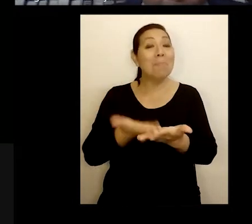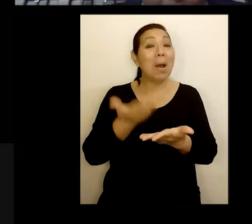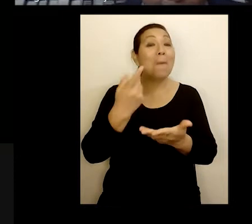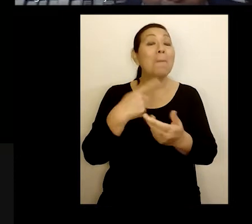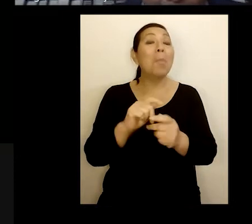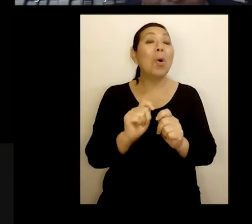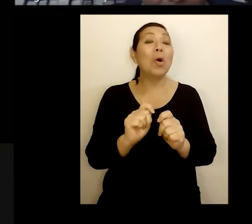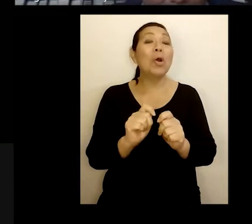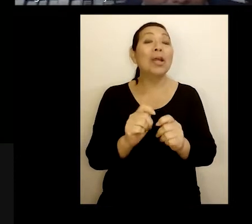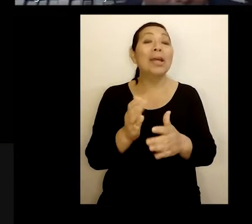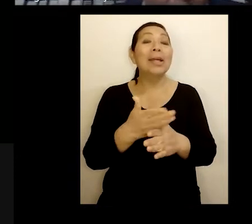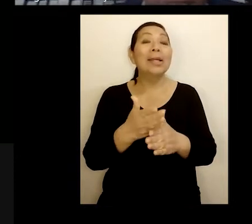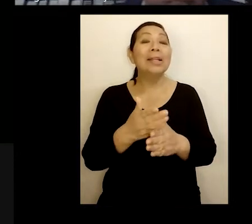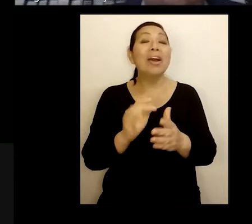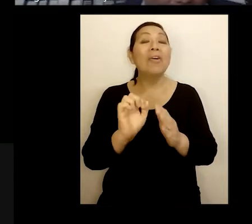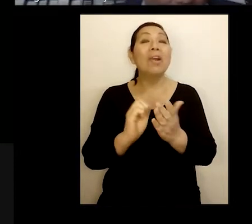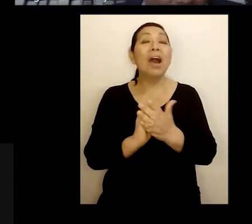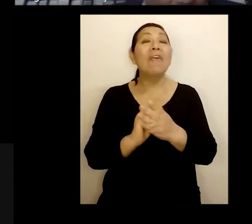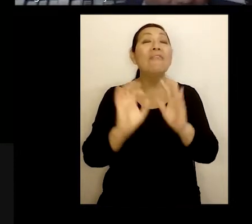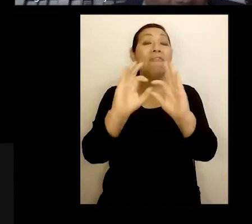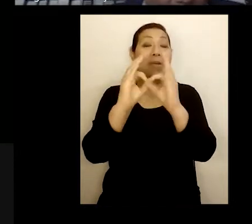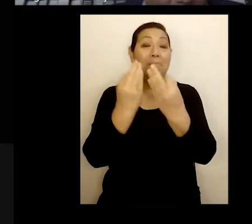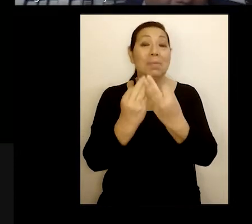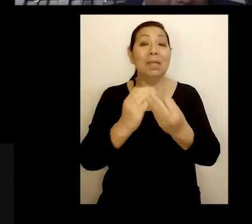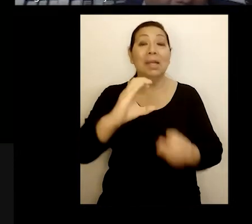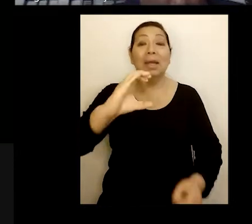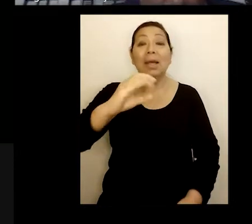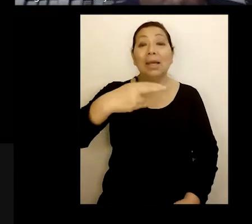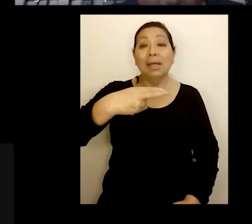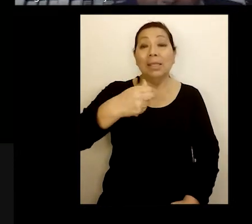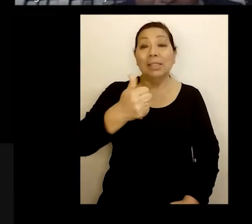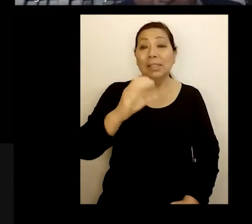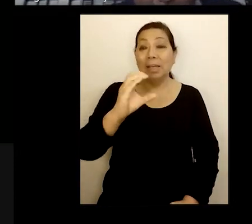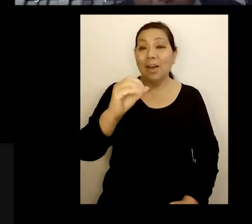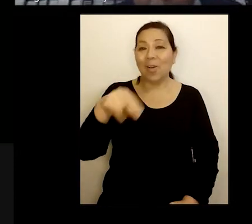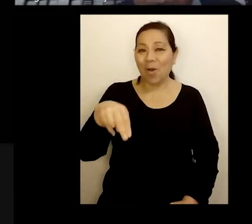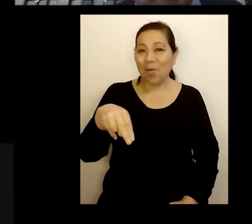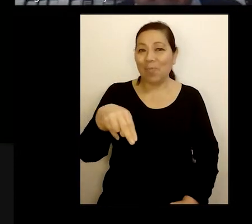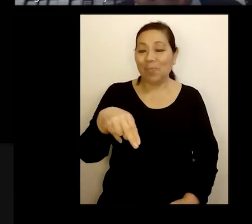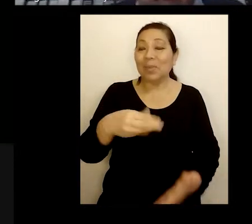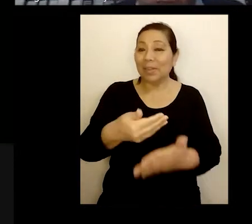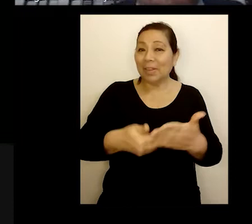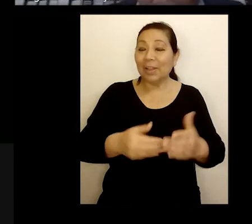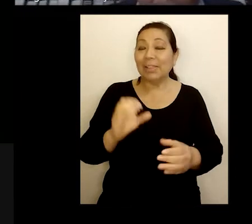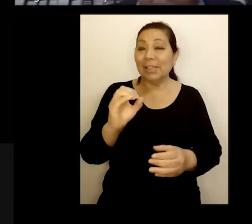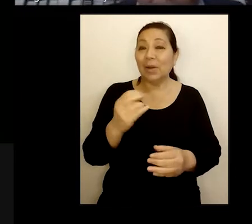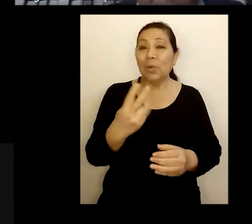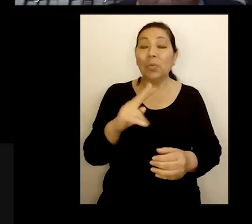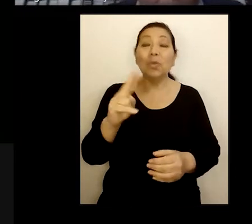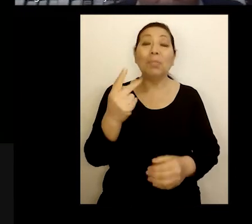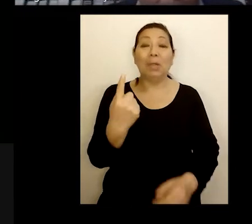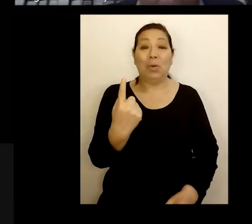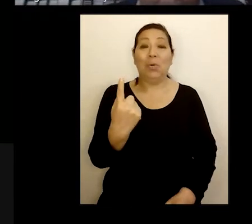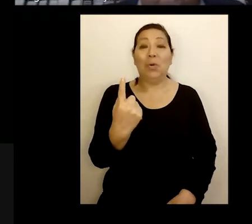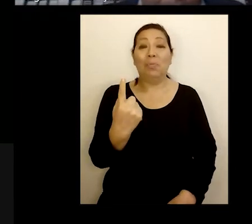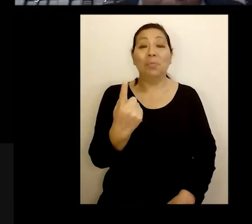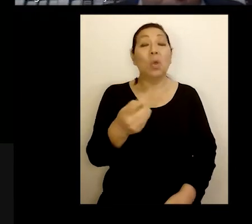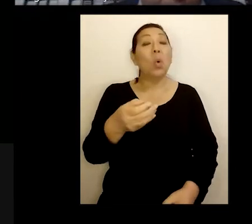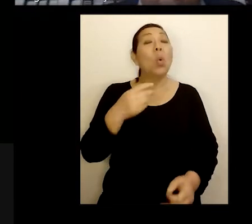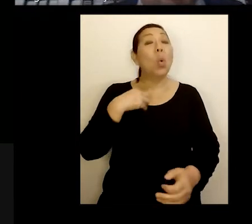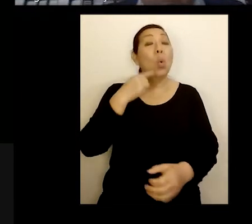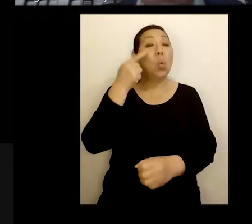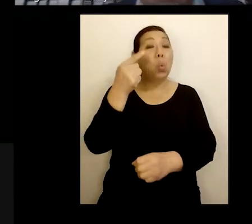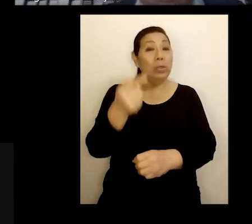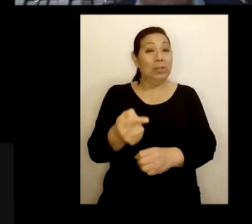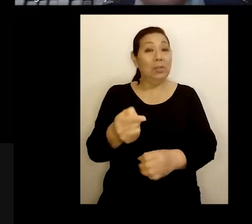por familias, entre estas la familia Chacón. Prosiguiendo con este proceso, expediente 04-2001, en juicio